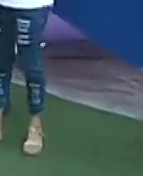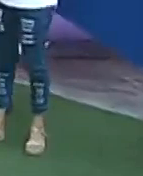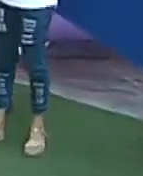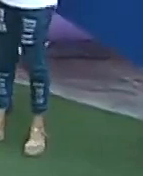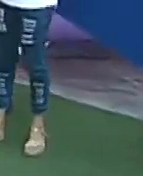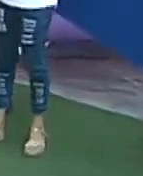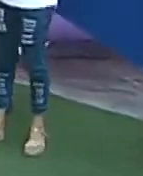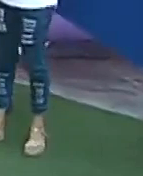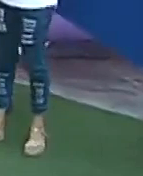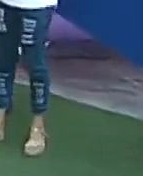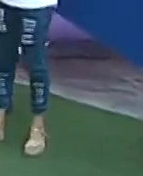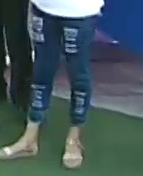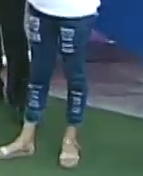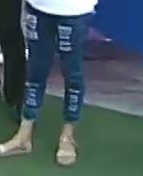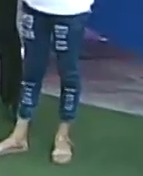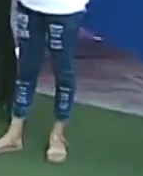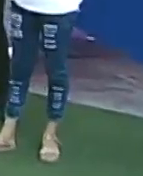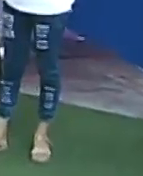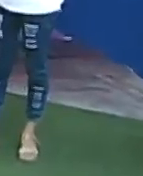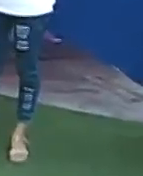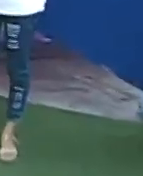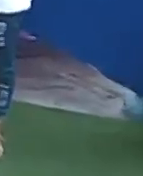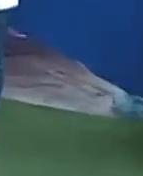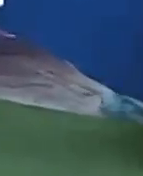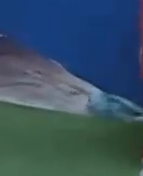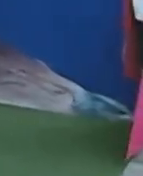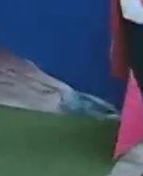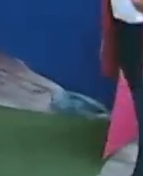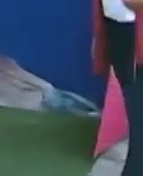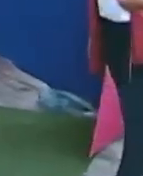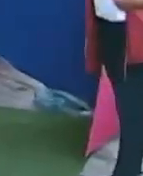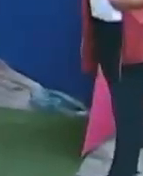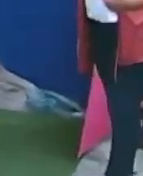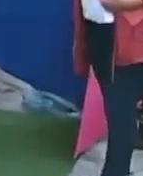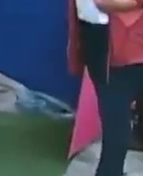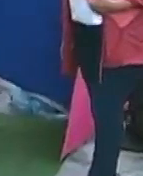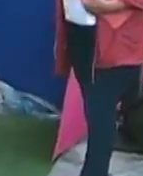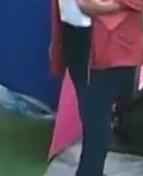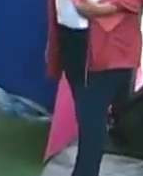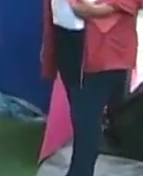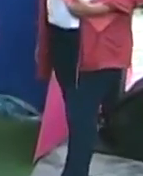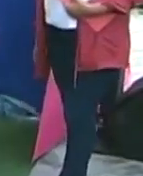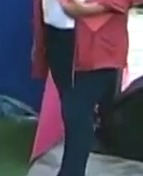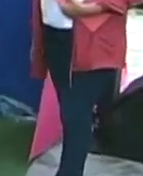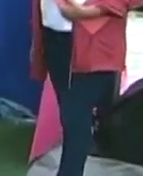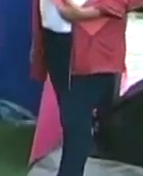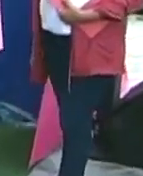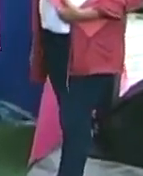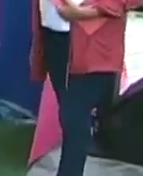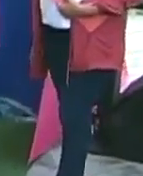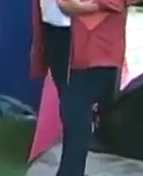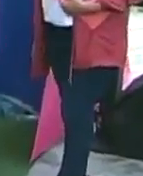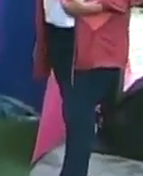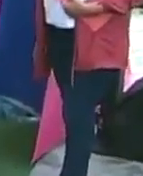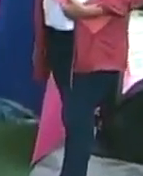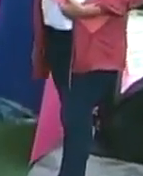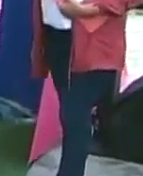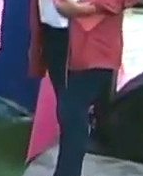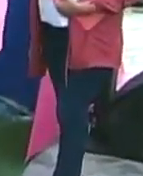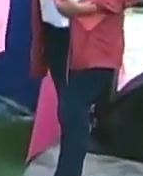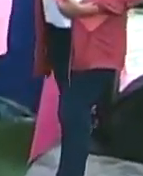de protección integral a la familia. Es recibido por la mujer organizada que desde las bases hoy